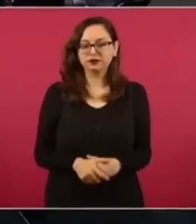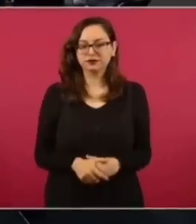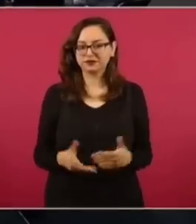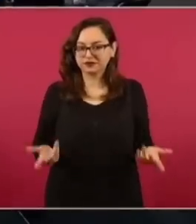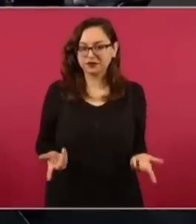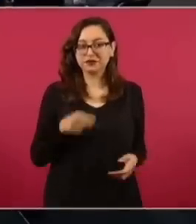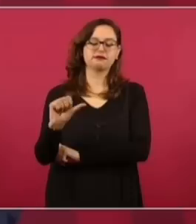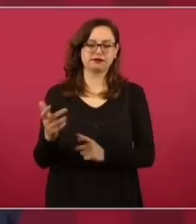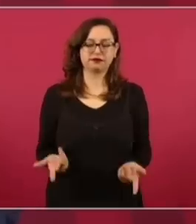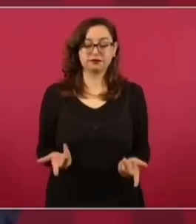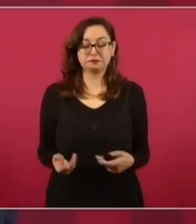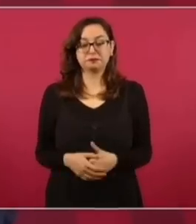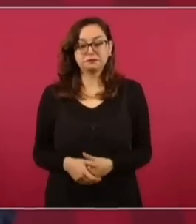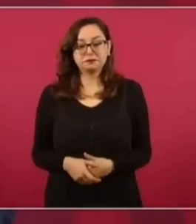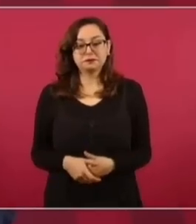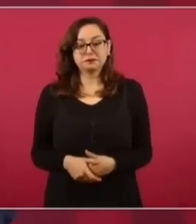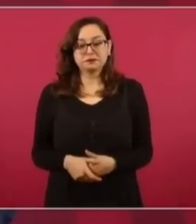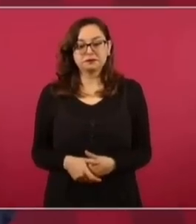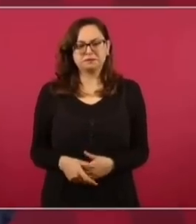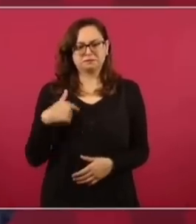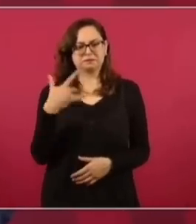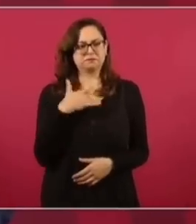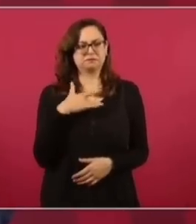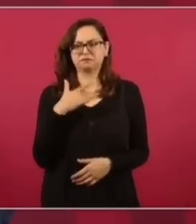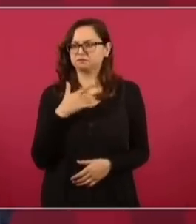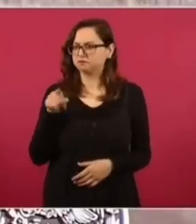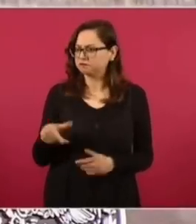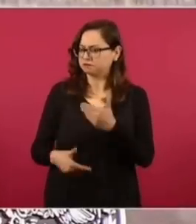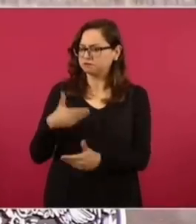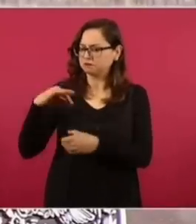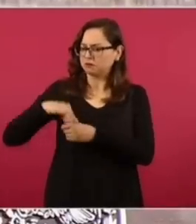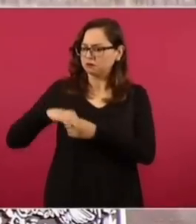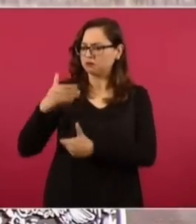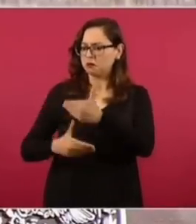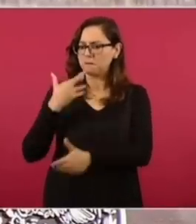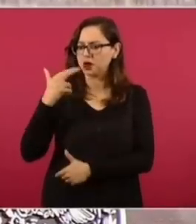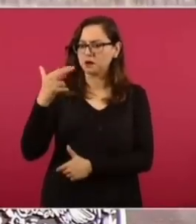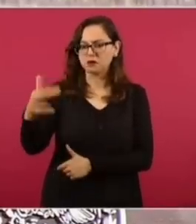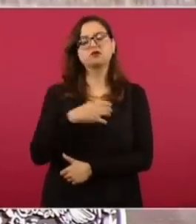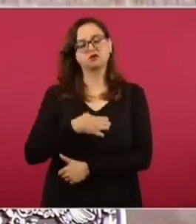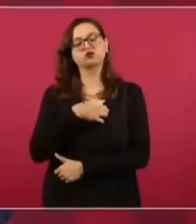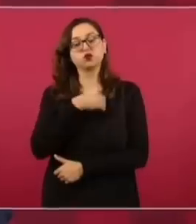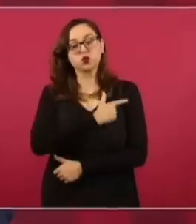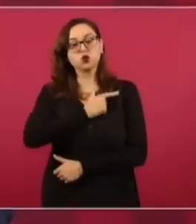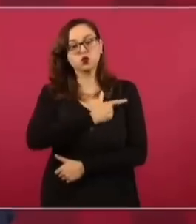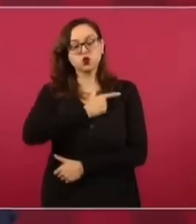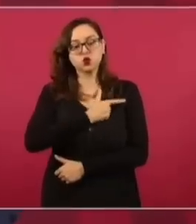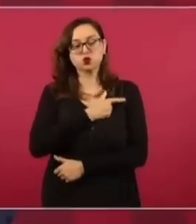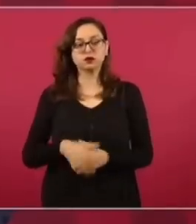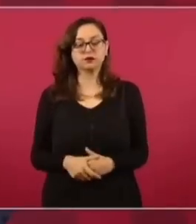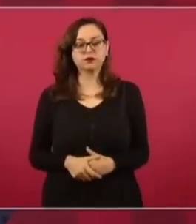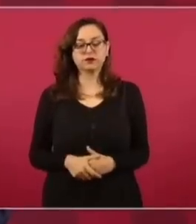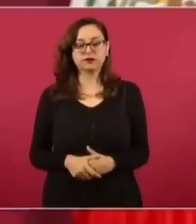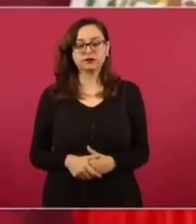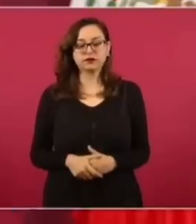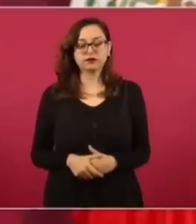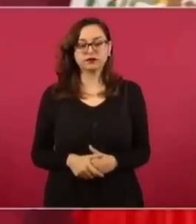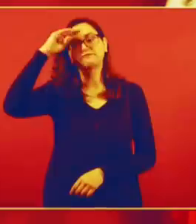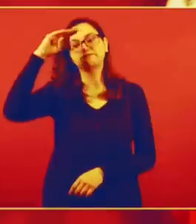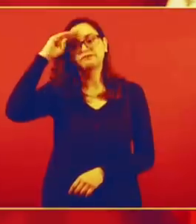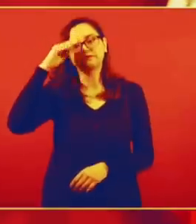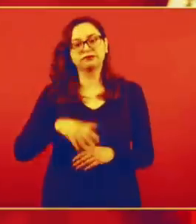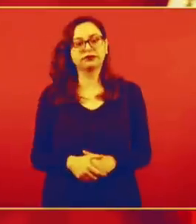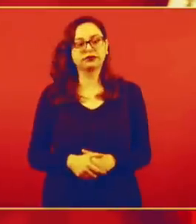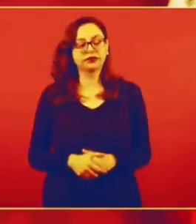Fisgón acarreara. Yo pues celebro que se vaya avanzando. Y luego tengo una forma de